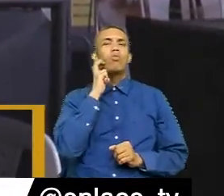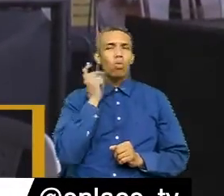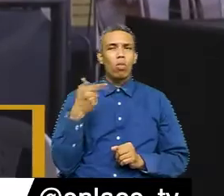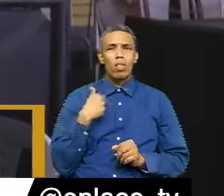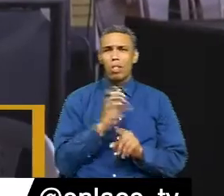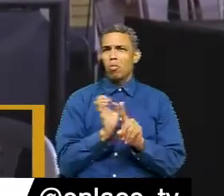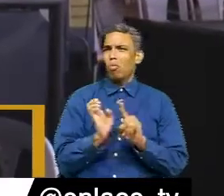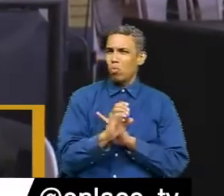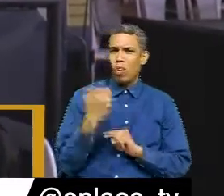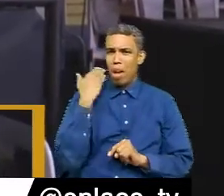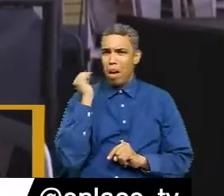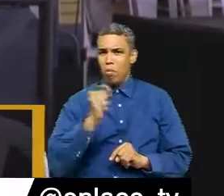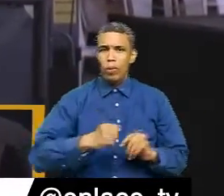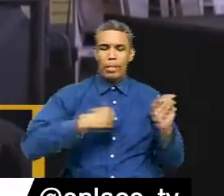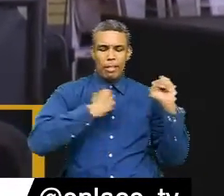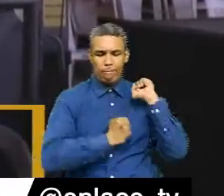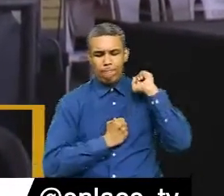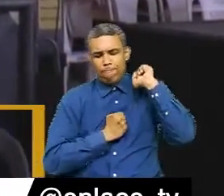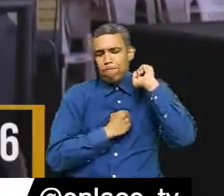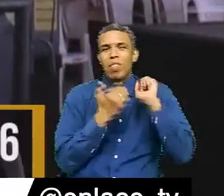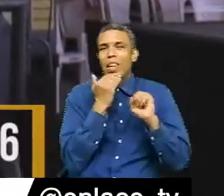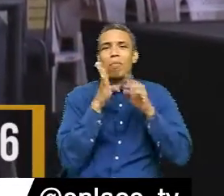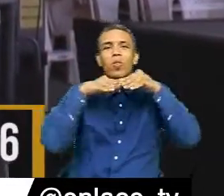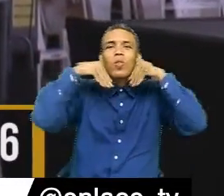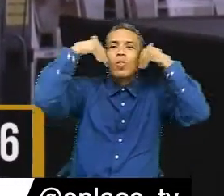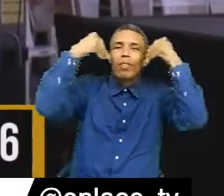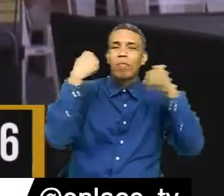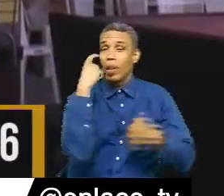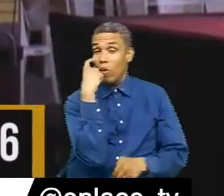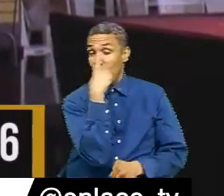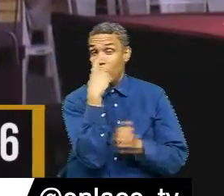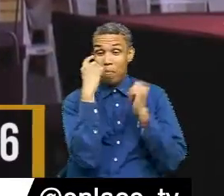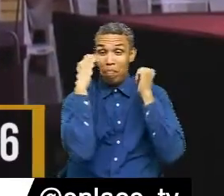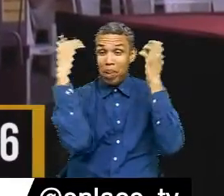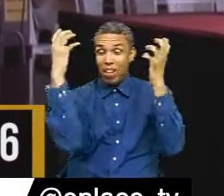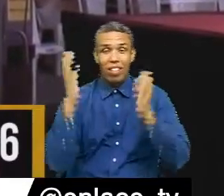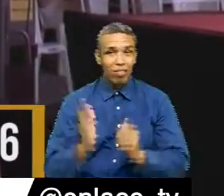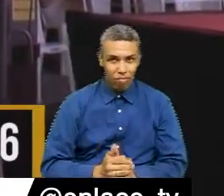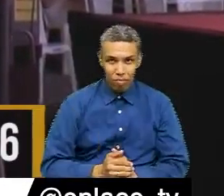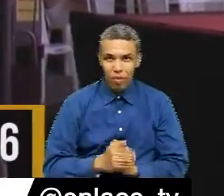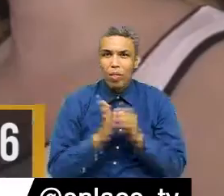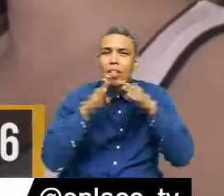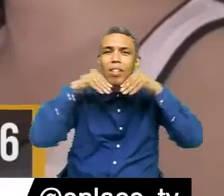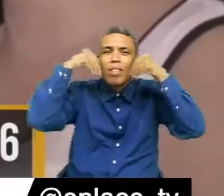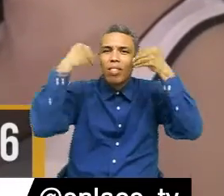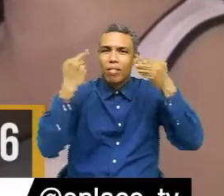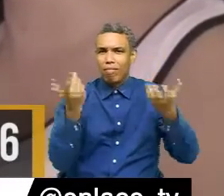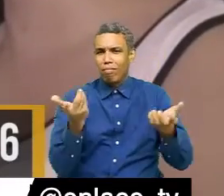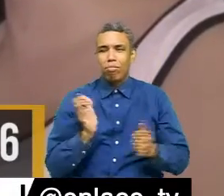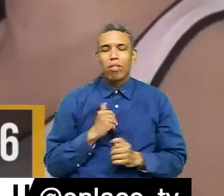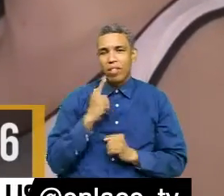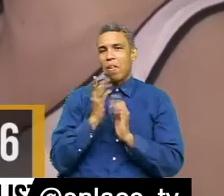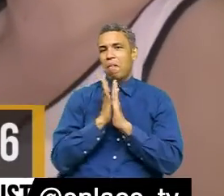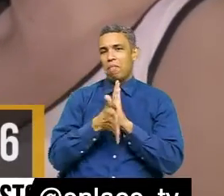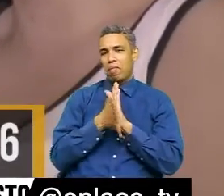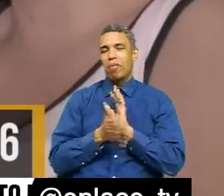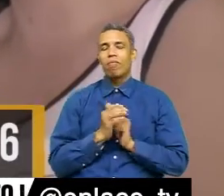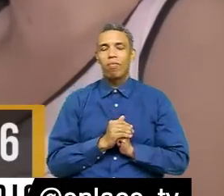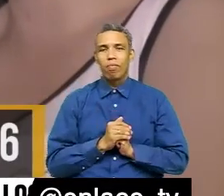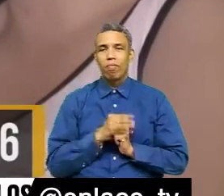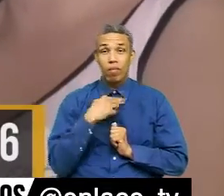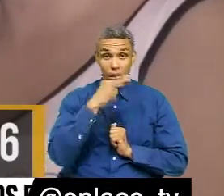cuerpo, tienen ritmos en la sonrisa, en los ojos, en la boca, en el ombligo. Con eso se pretendió incentivar en los